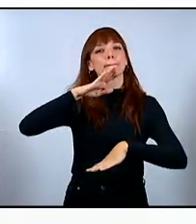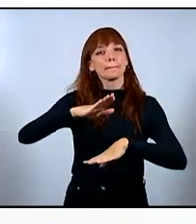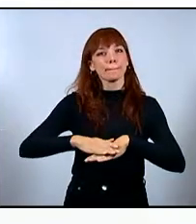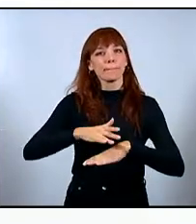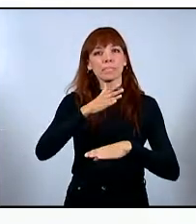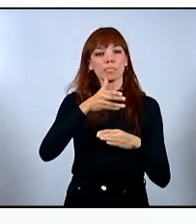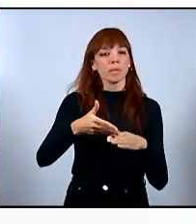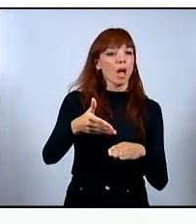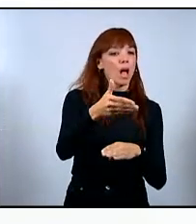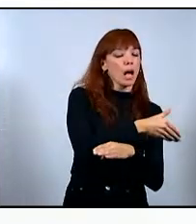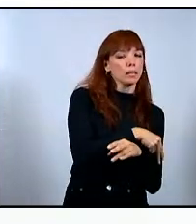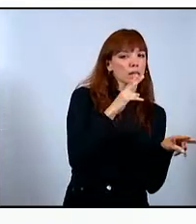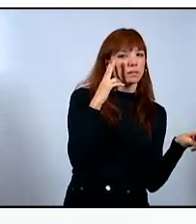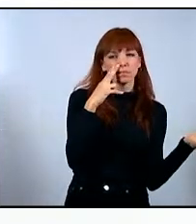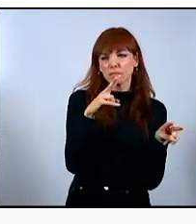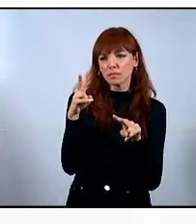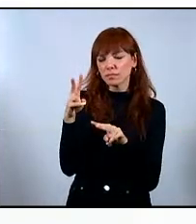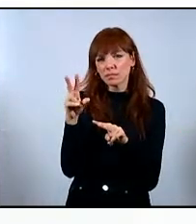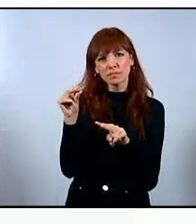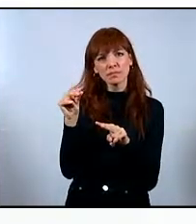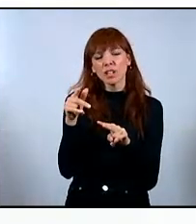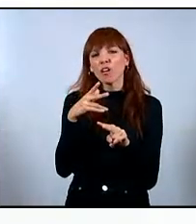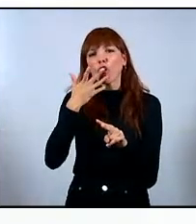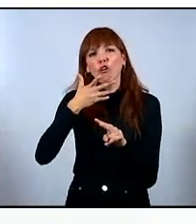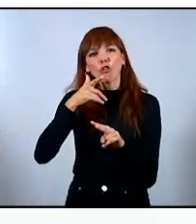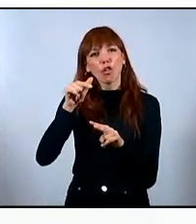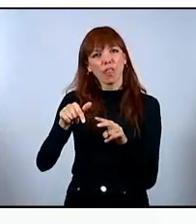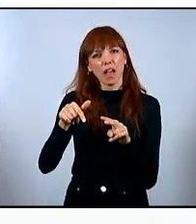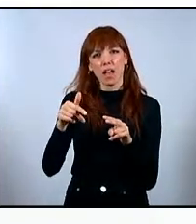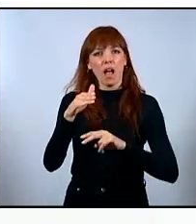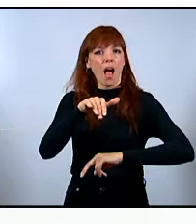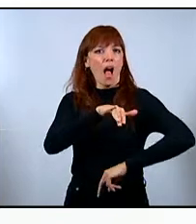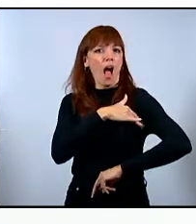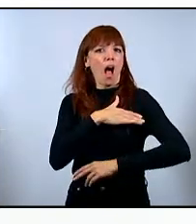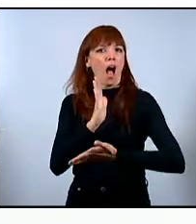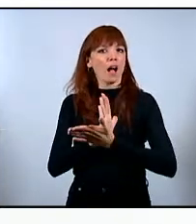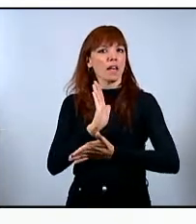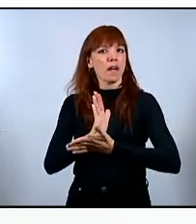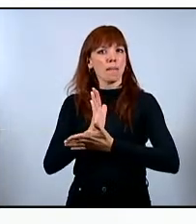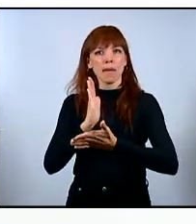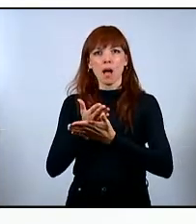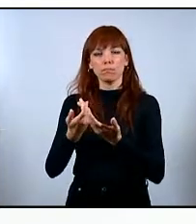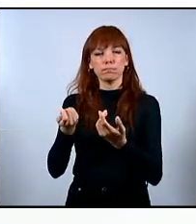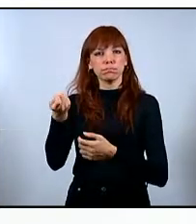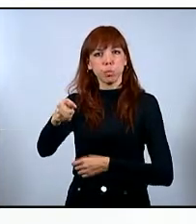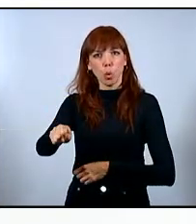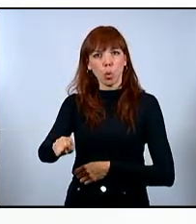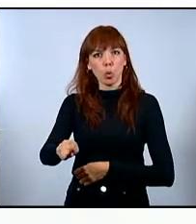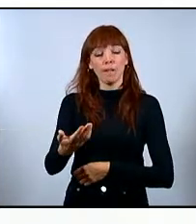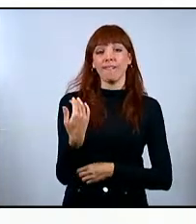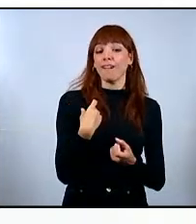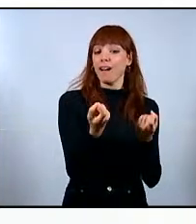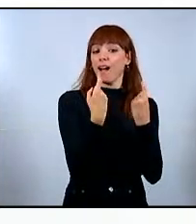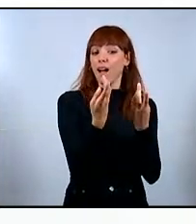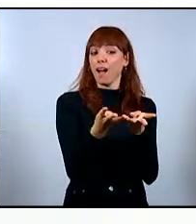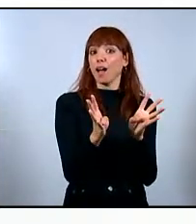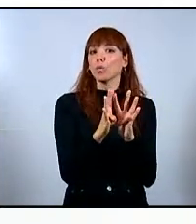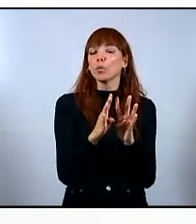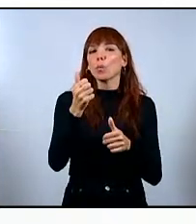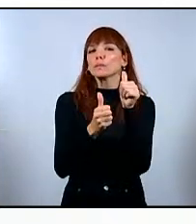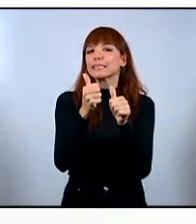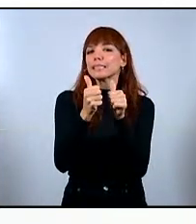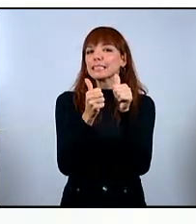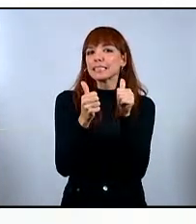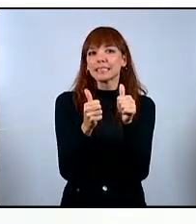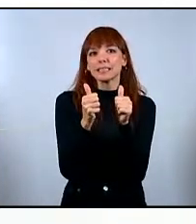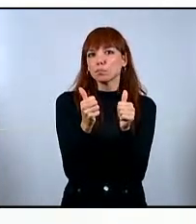la parálisis absoluta que tenía esta academia. Los alumnos que aprobaron la oposición de policías locales en distintos municipios llevaban